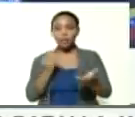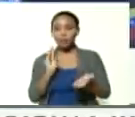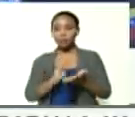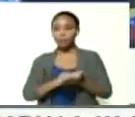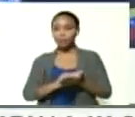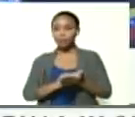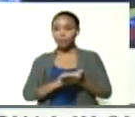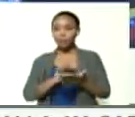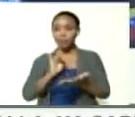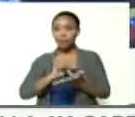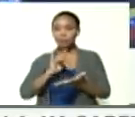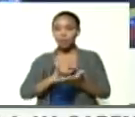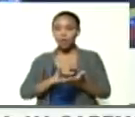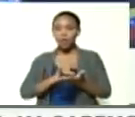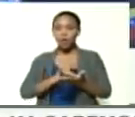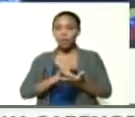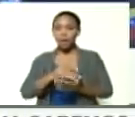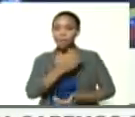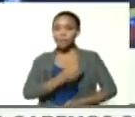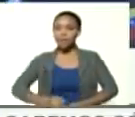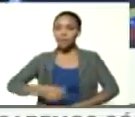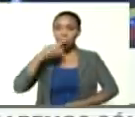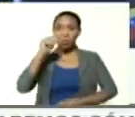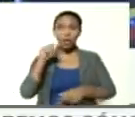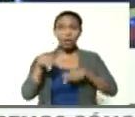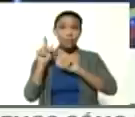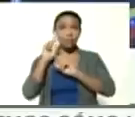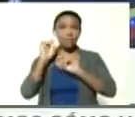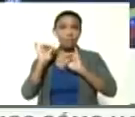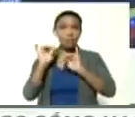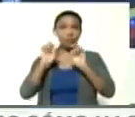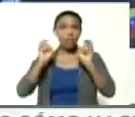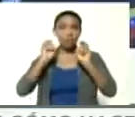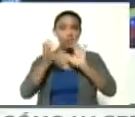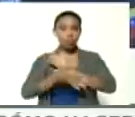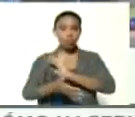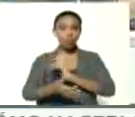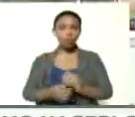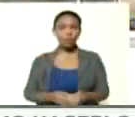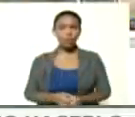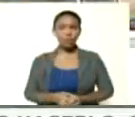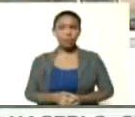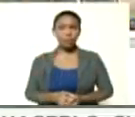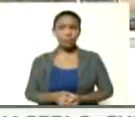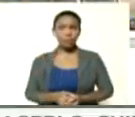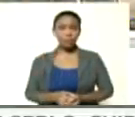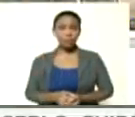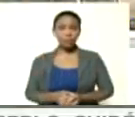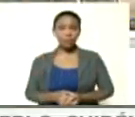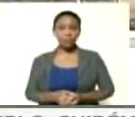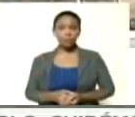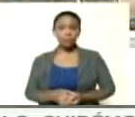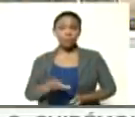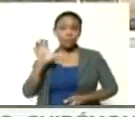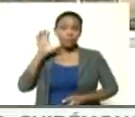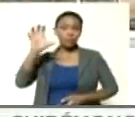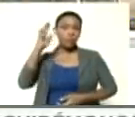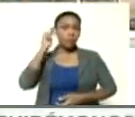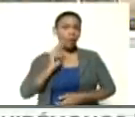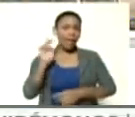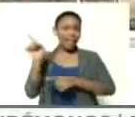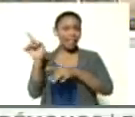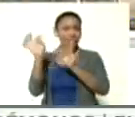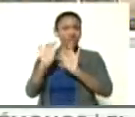una intervención del presidente Nicolás Maduro en este mismo tenor. escudo bolivariano es una forma de